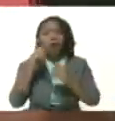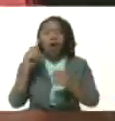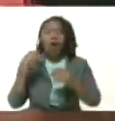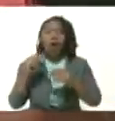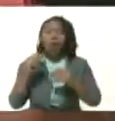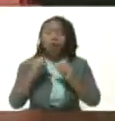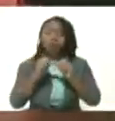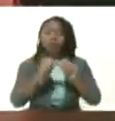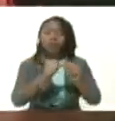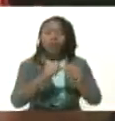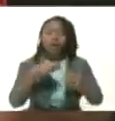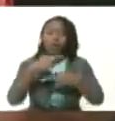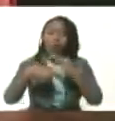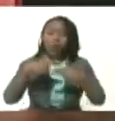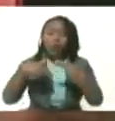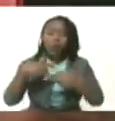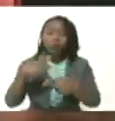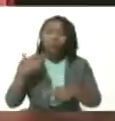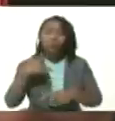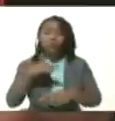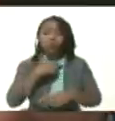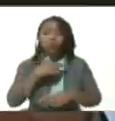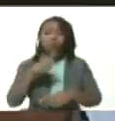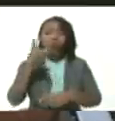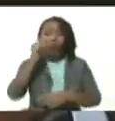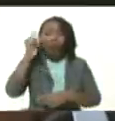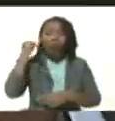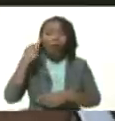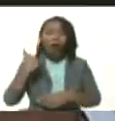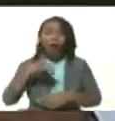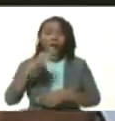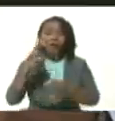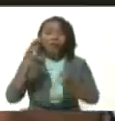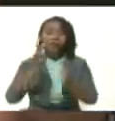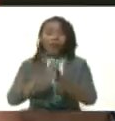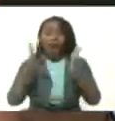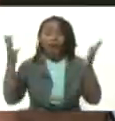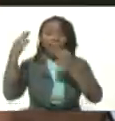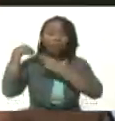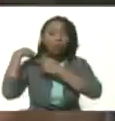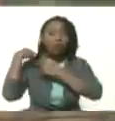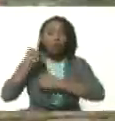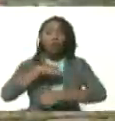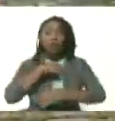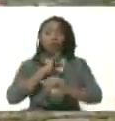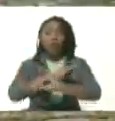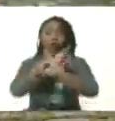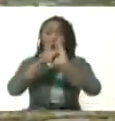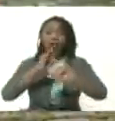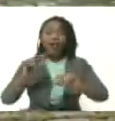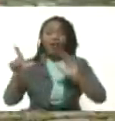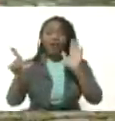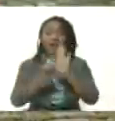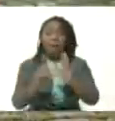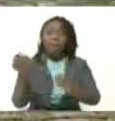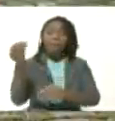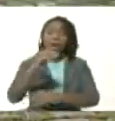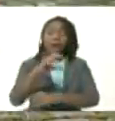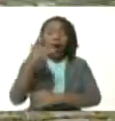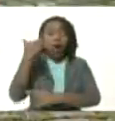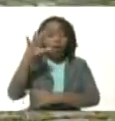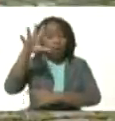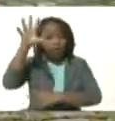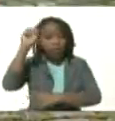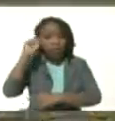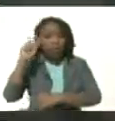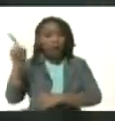revolución. Y por supuesto, nosotros y nosotras tenemos esa gran responsabilidad. Estamos muy felices porque esta ley además comprende